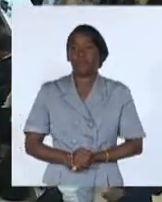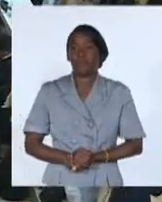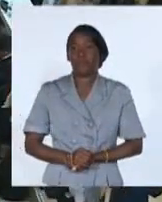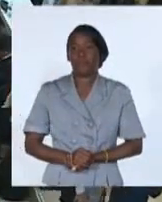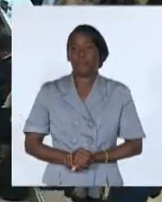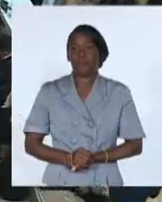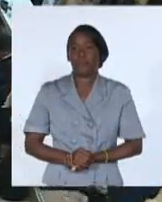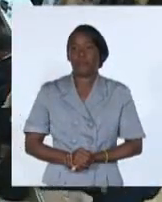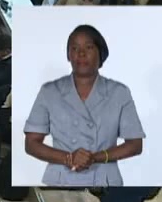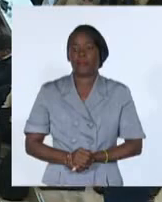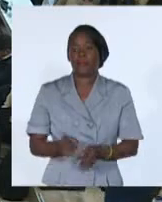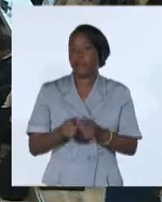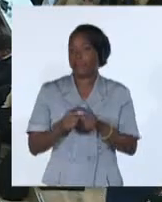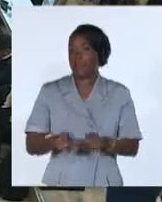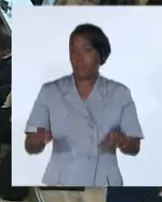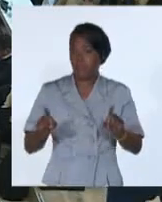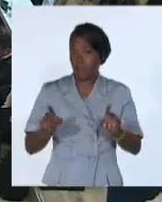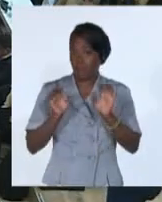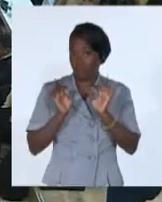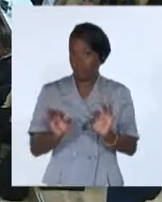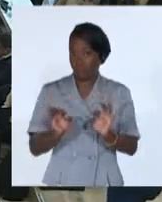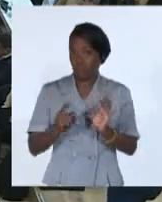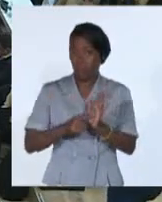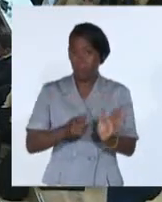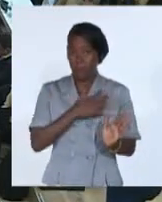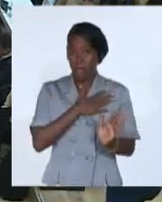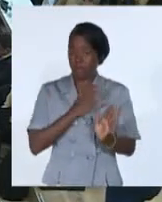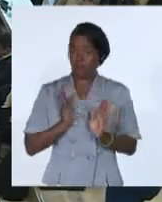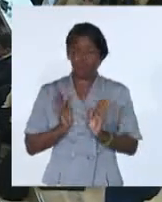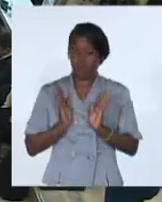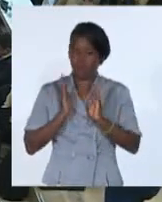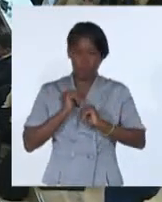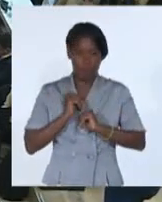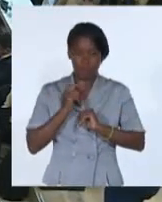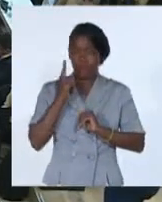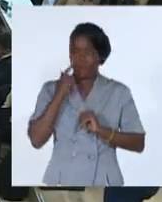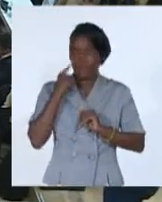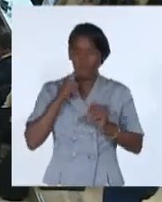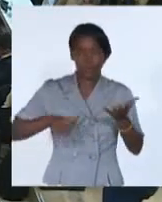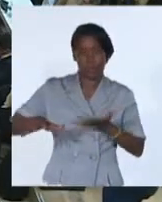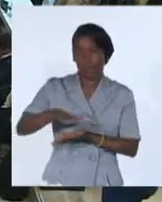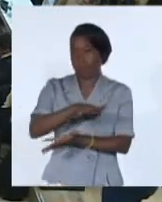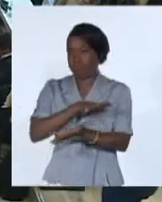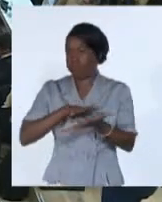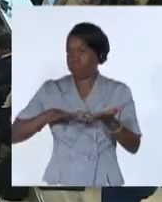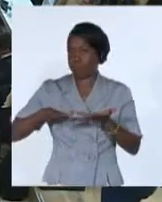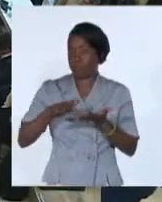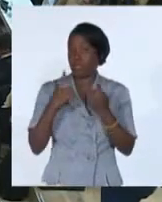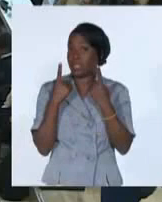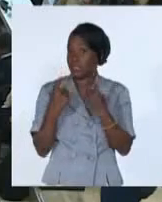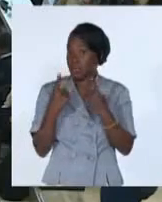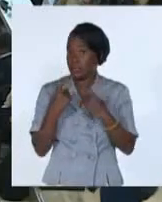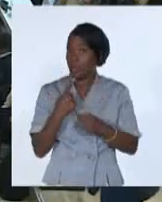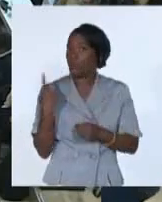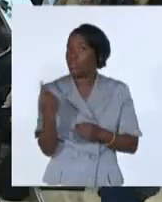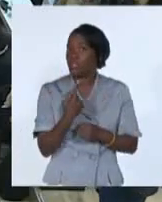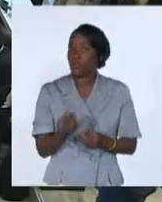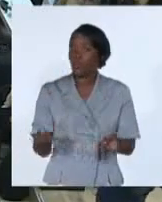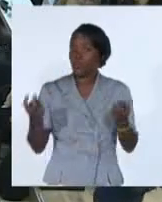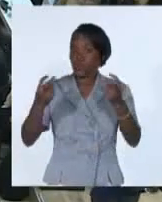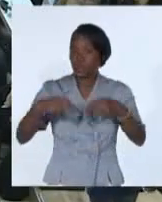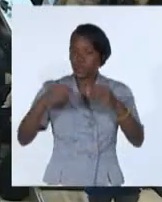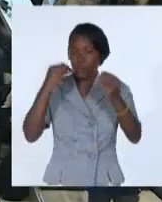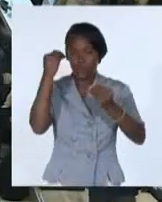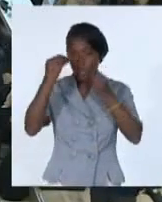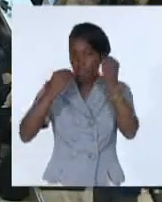pero no garantiza de por sí la paz y la justicia. Para eso hace falta